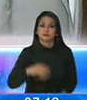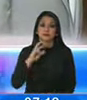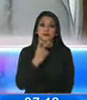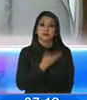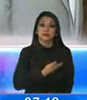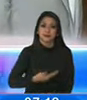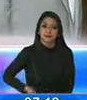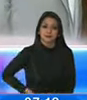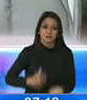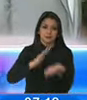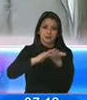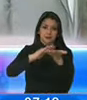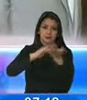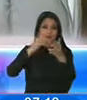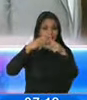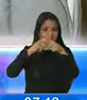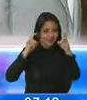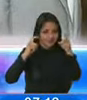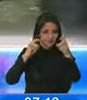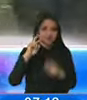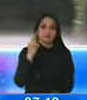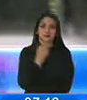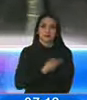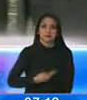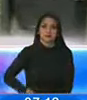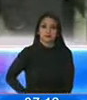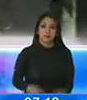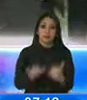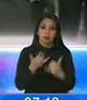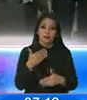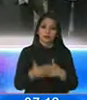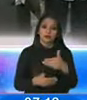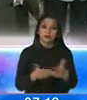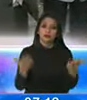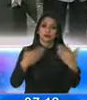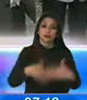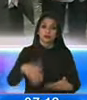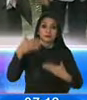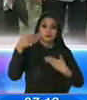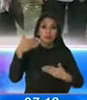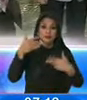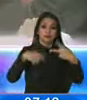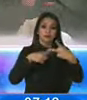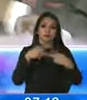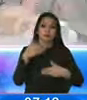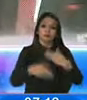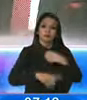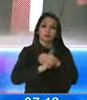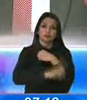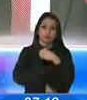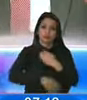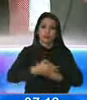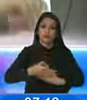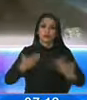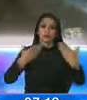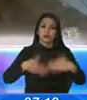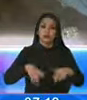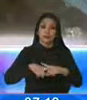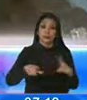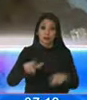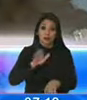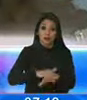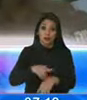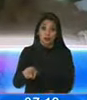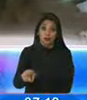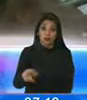vicepresidente, ex vicepresidente, pues ahora tuvo algunos procesos tanto políticos como judiciales, fíjate, Roberto, que esas no fueron las